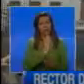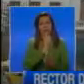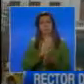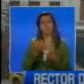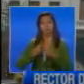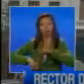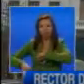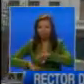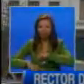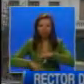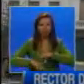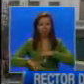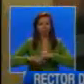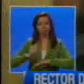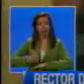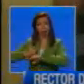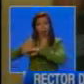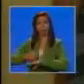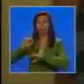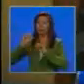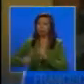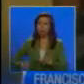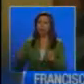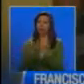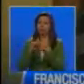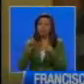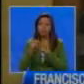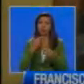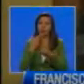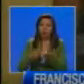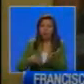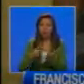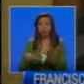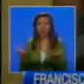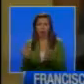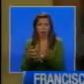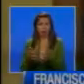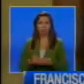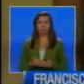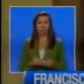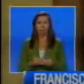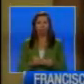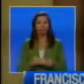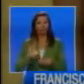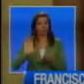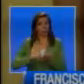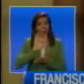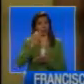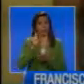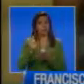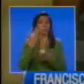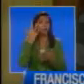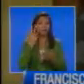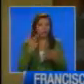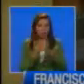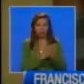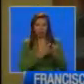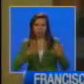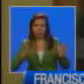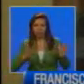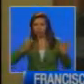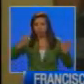estudiantes tienen la oportunidad de defenderse. Se respetarán los plazos que establezca el colegio y de su lado el colegio también ha